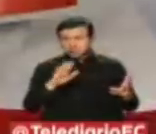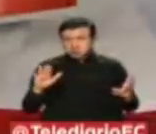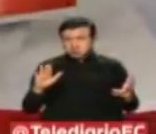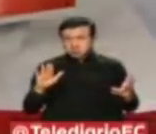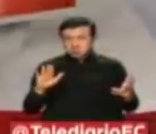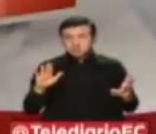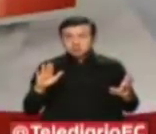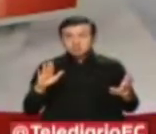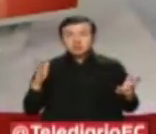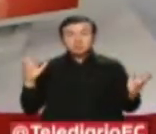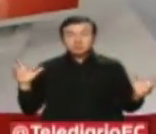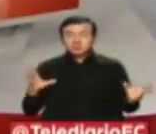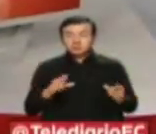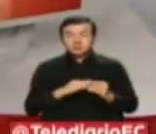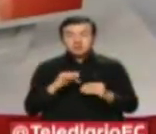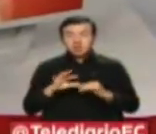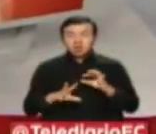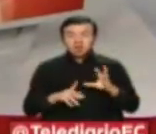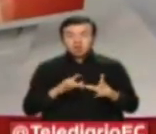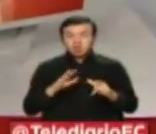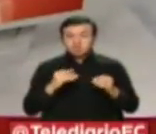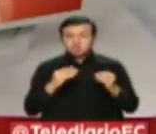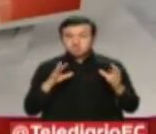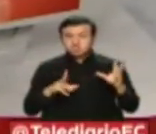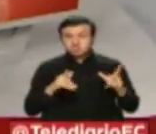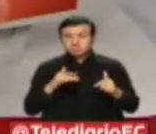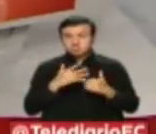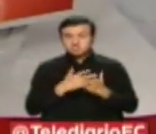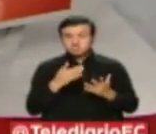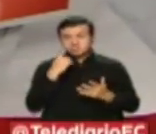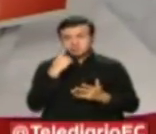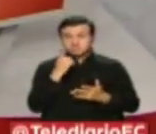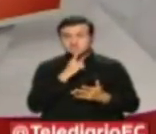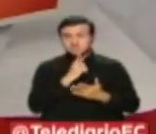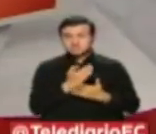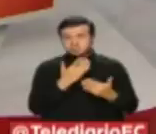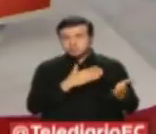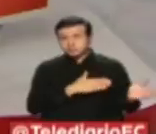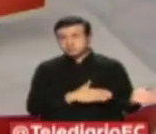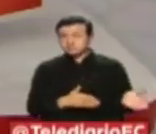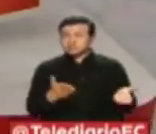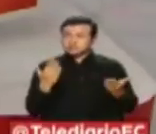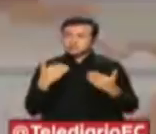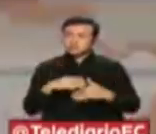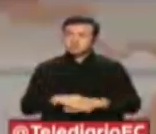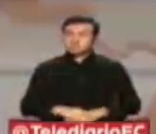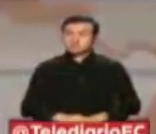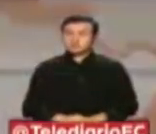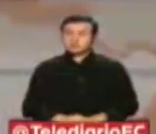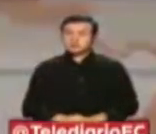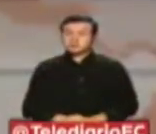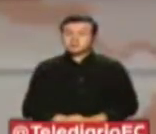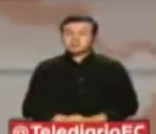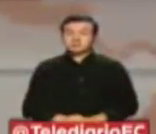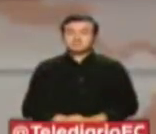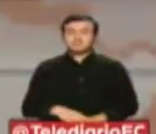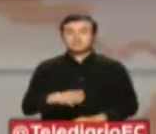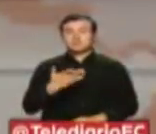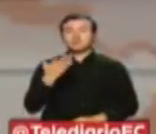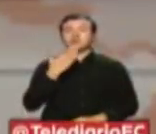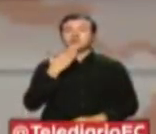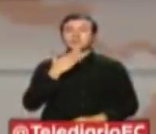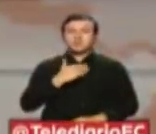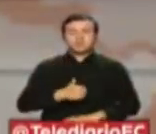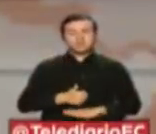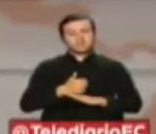y arreglar toda la corrupción que ellos fueron provocando día a día como el objetivo de que de ser magnánimos de ser